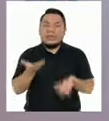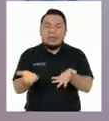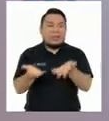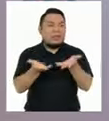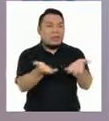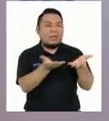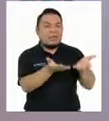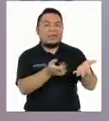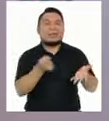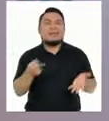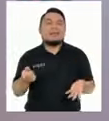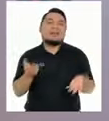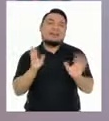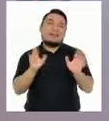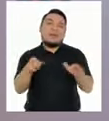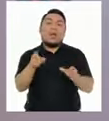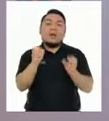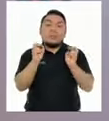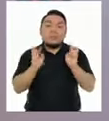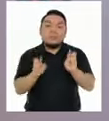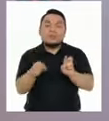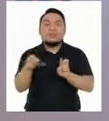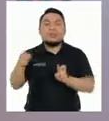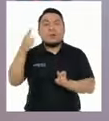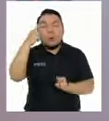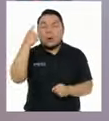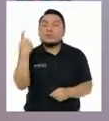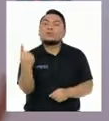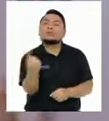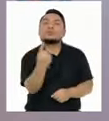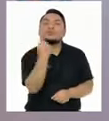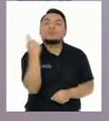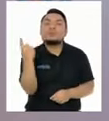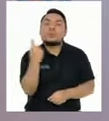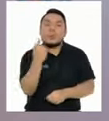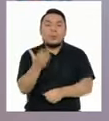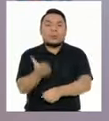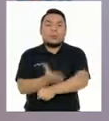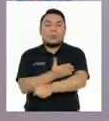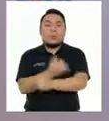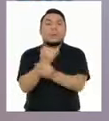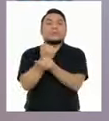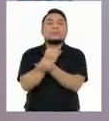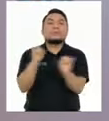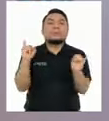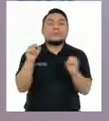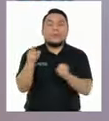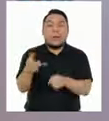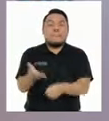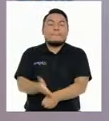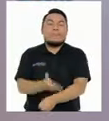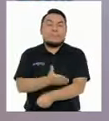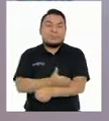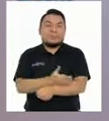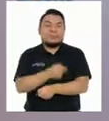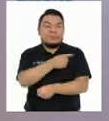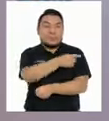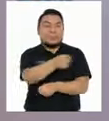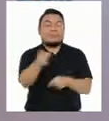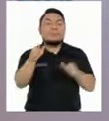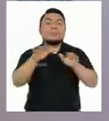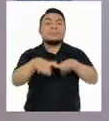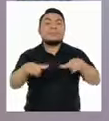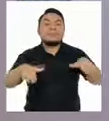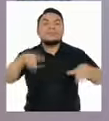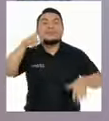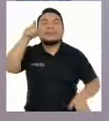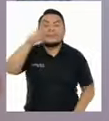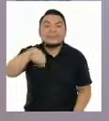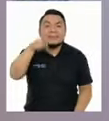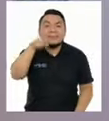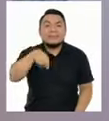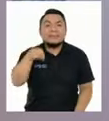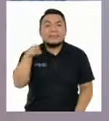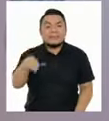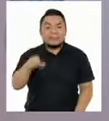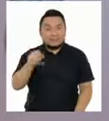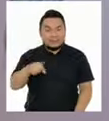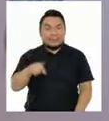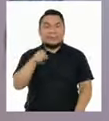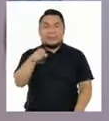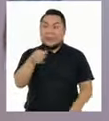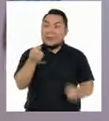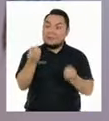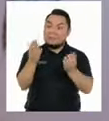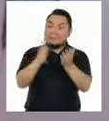estamos quitándoles la oportunidad de desarrollar su autonomía. Las niñas y los niños necesitan que los